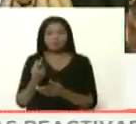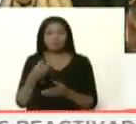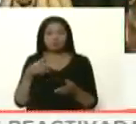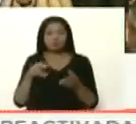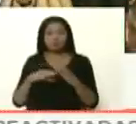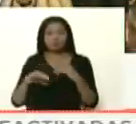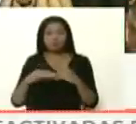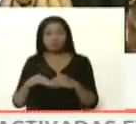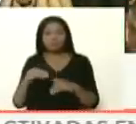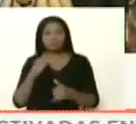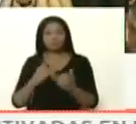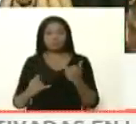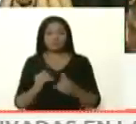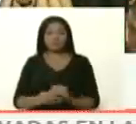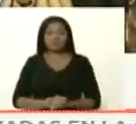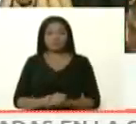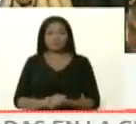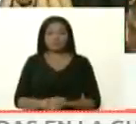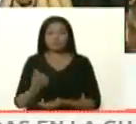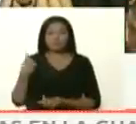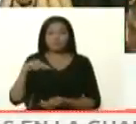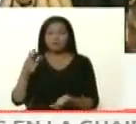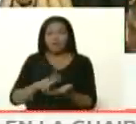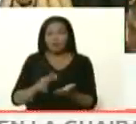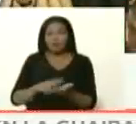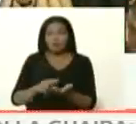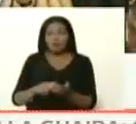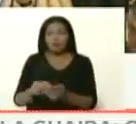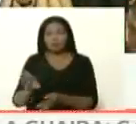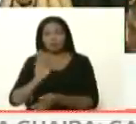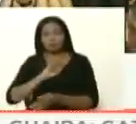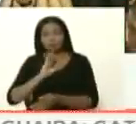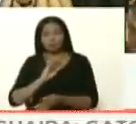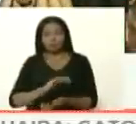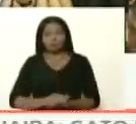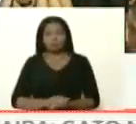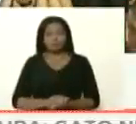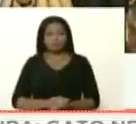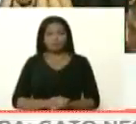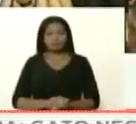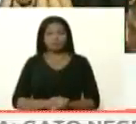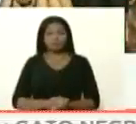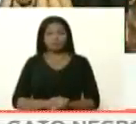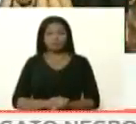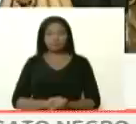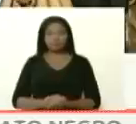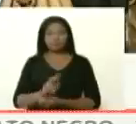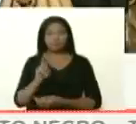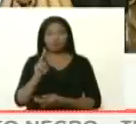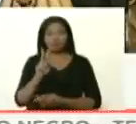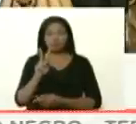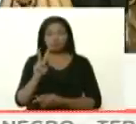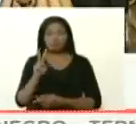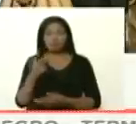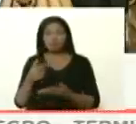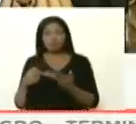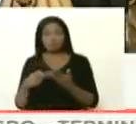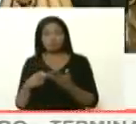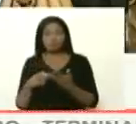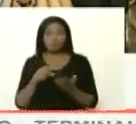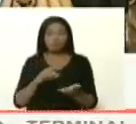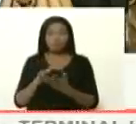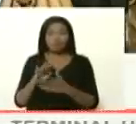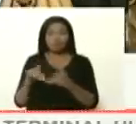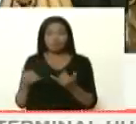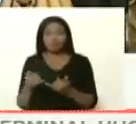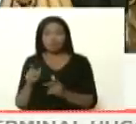termínenlas. Ya tienen los recursos aprobados por mi parte. Estas dos unidades que hoy botamos al mar